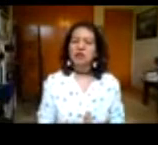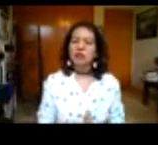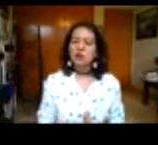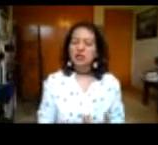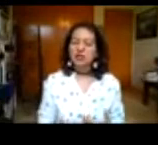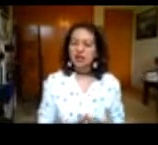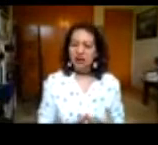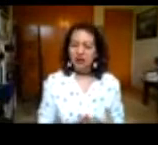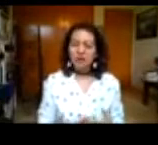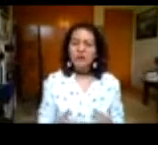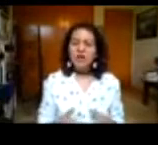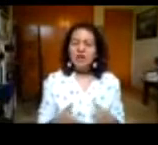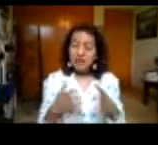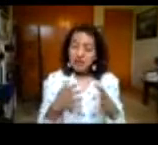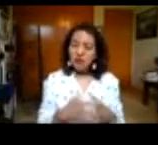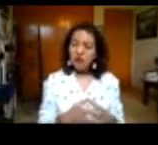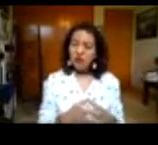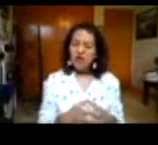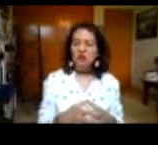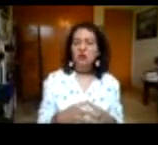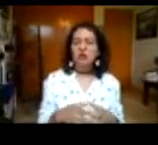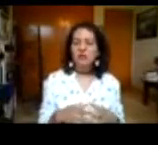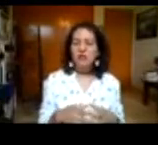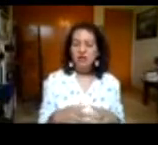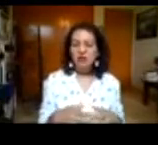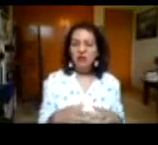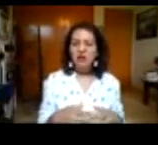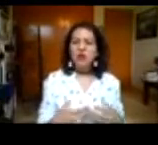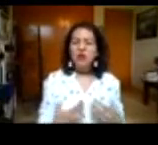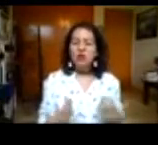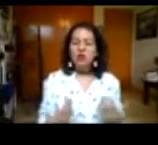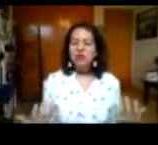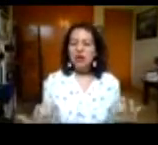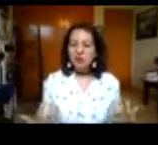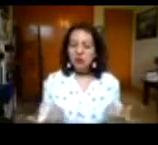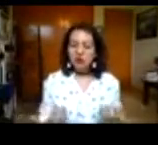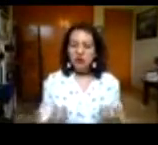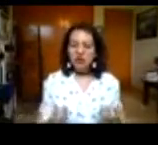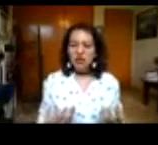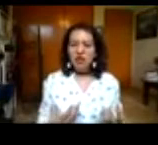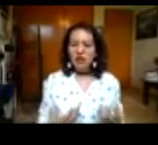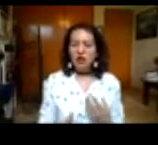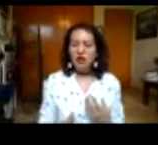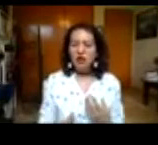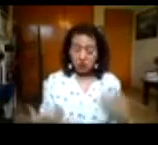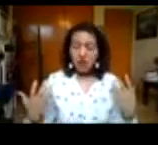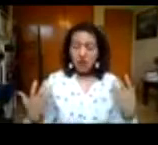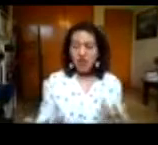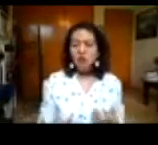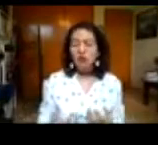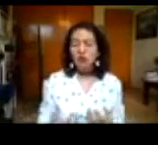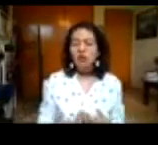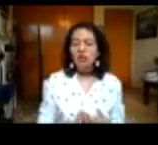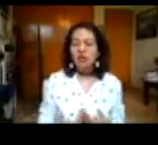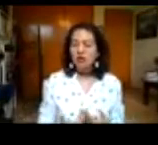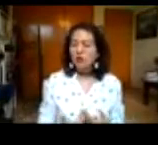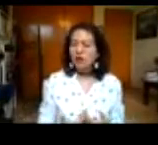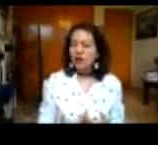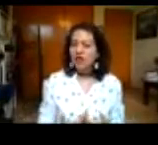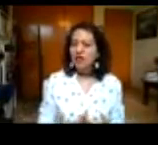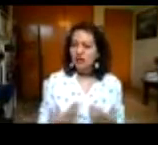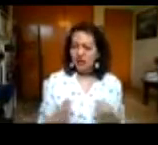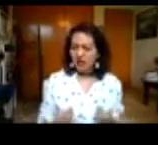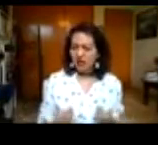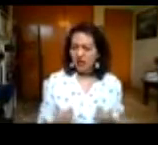nos tenemos que hacer cargo es que incluso en la Ciudad de México utilizamos lenguaje, o tendríamos que utilizar